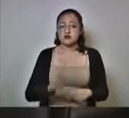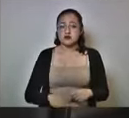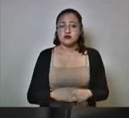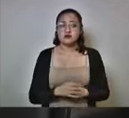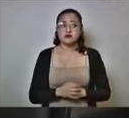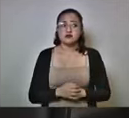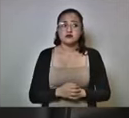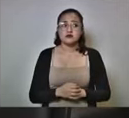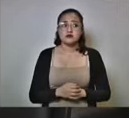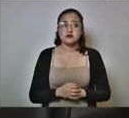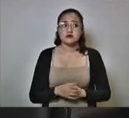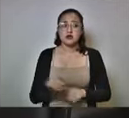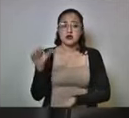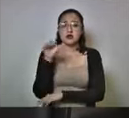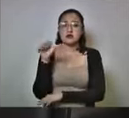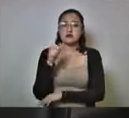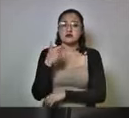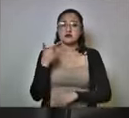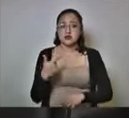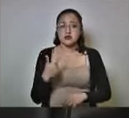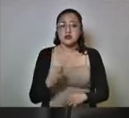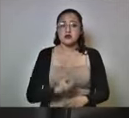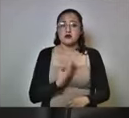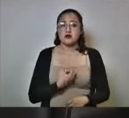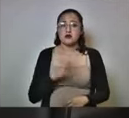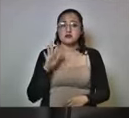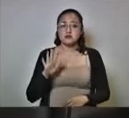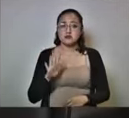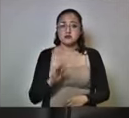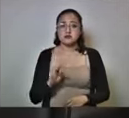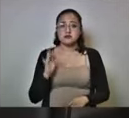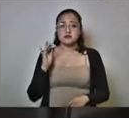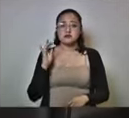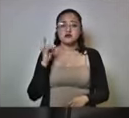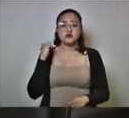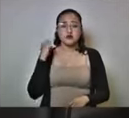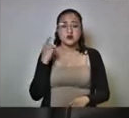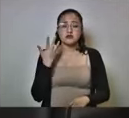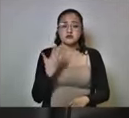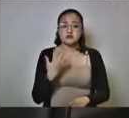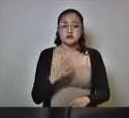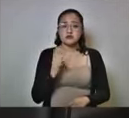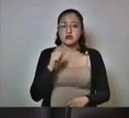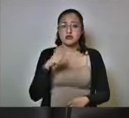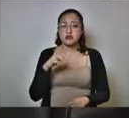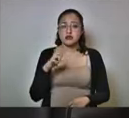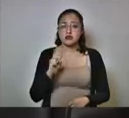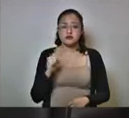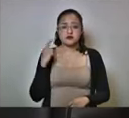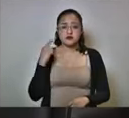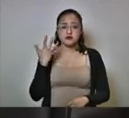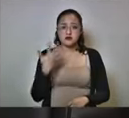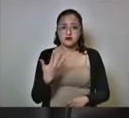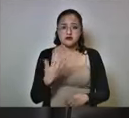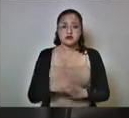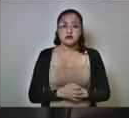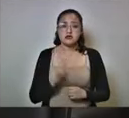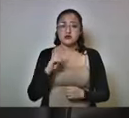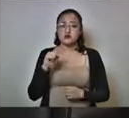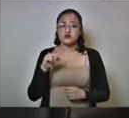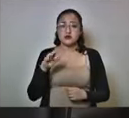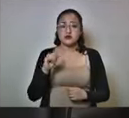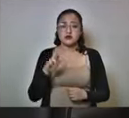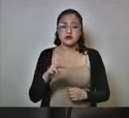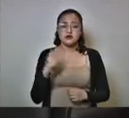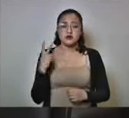defunciones, Atlixco con 7, Tehuacán con 5, San Pedro Cholula con 5, San Andrés Cholula con 5, Izúcar de